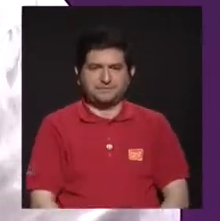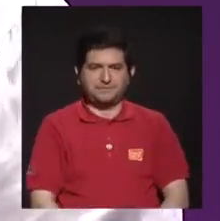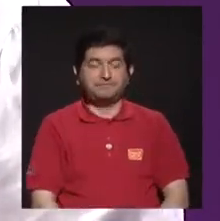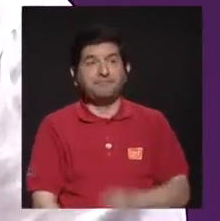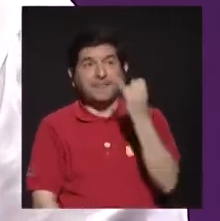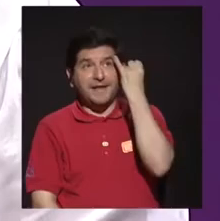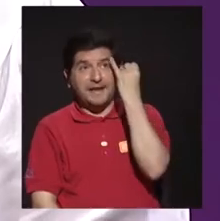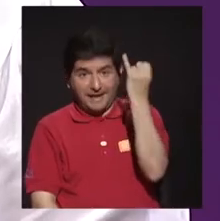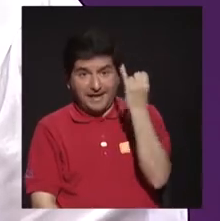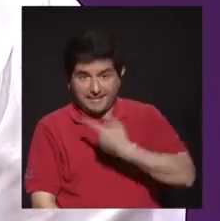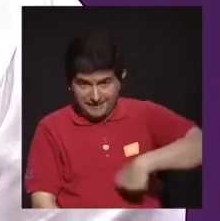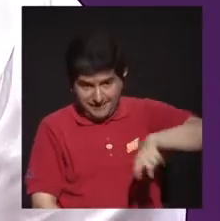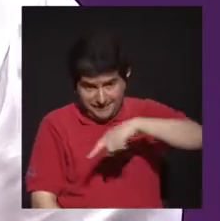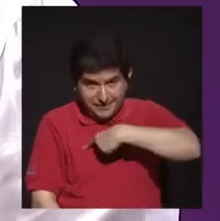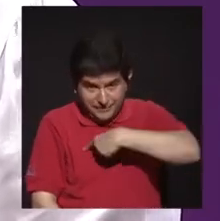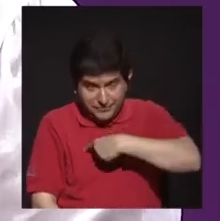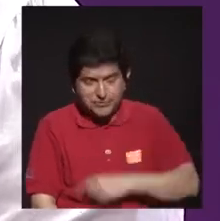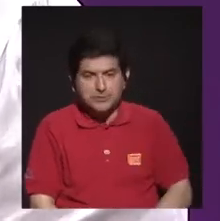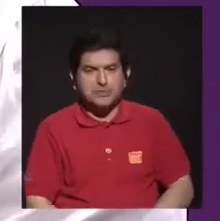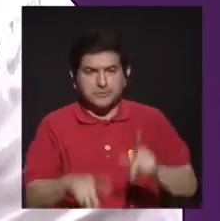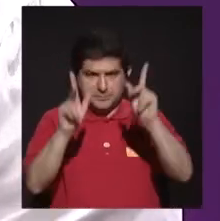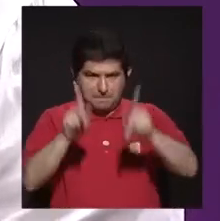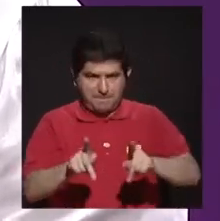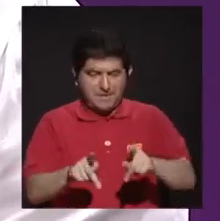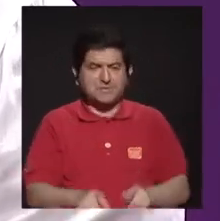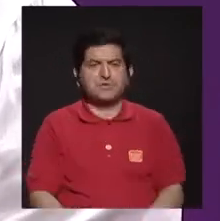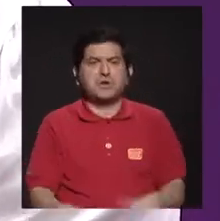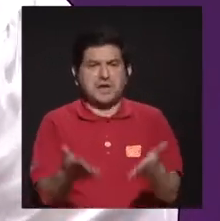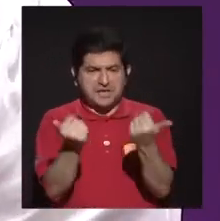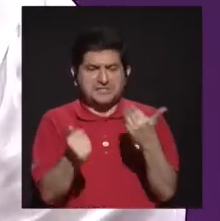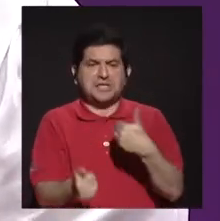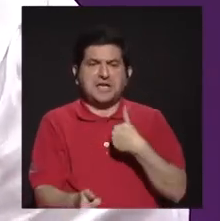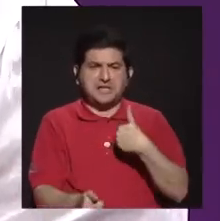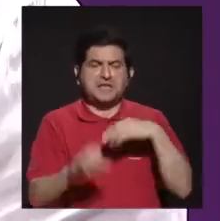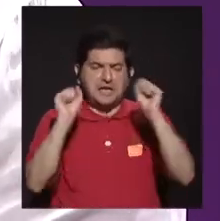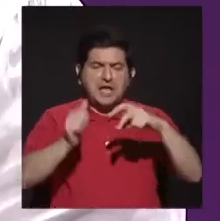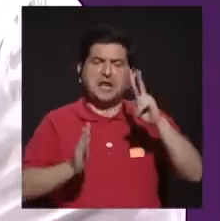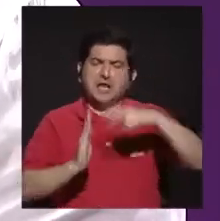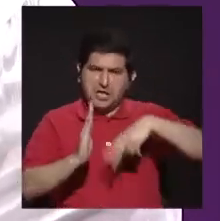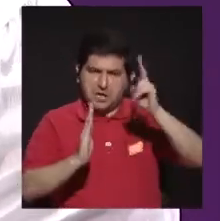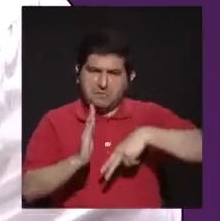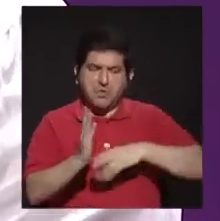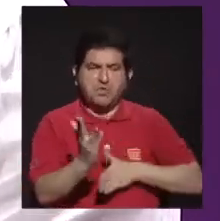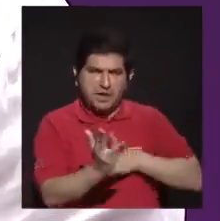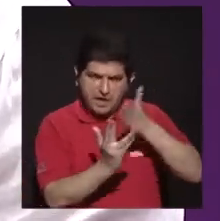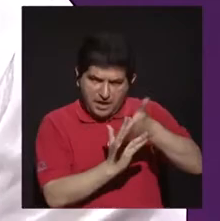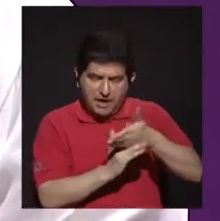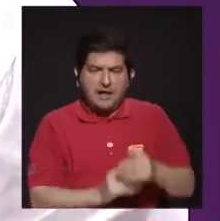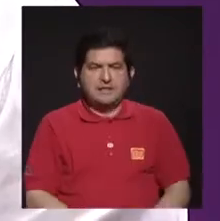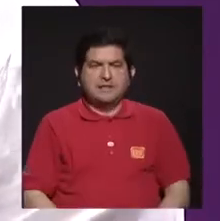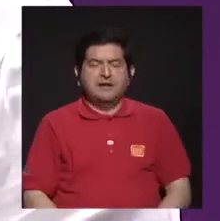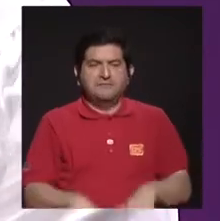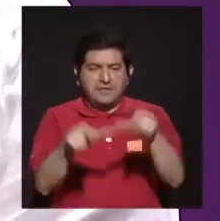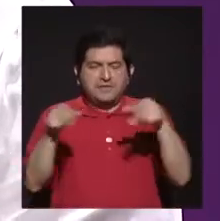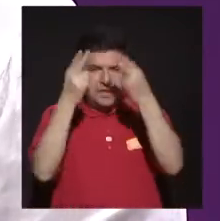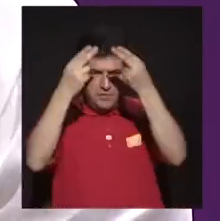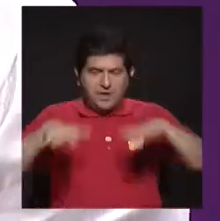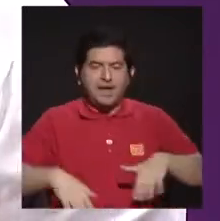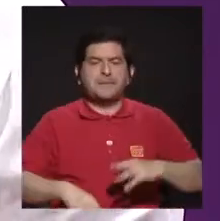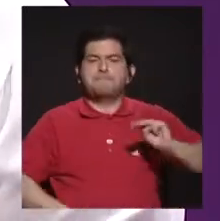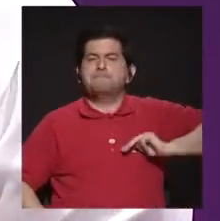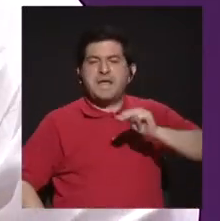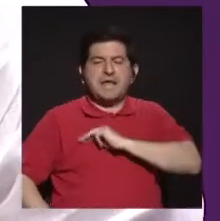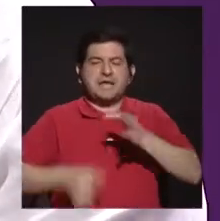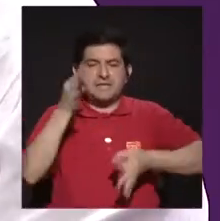la idea era pues que las personas, si quieren tenerlo y pueden leerlo, a través de la web del Ministerio de Justicia,